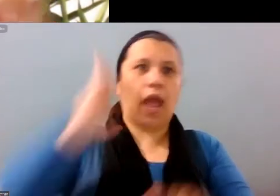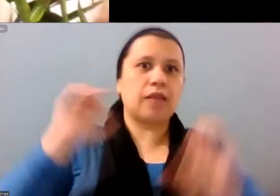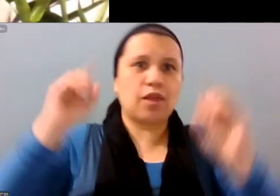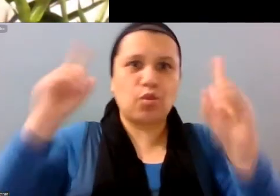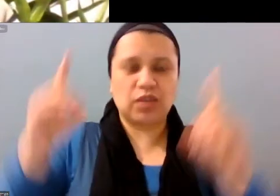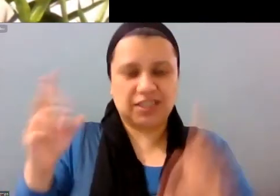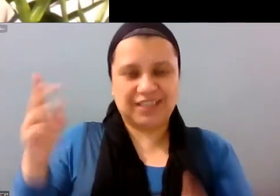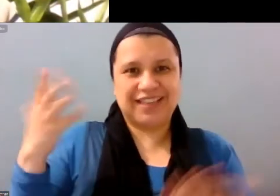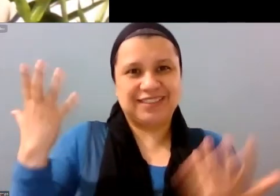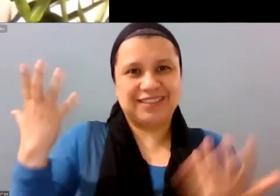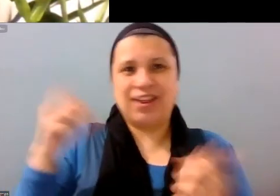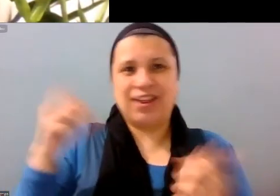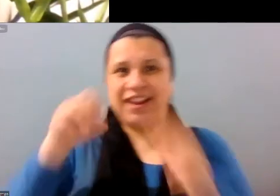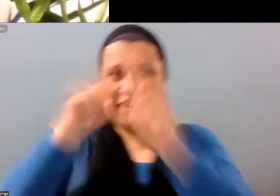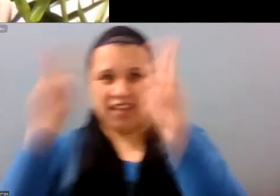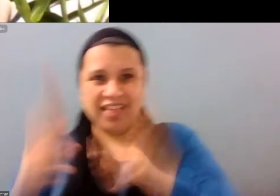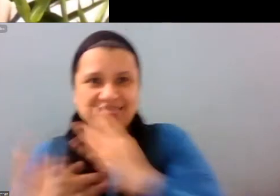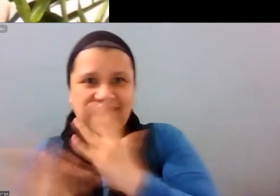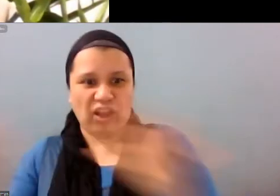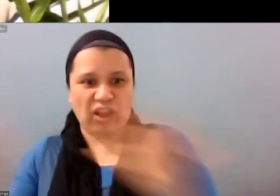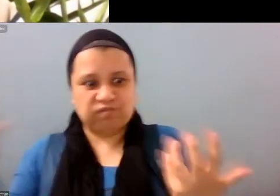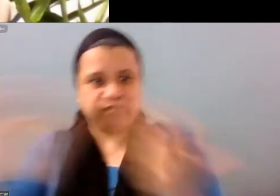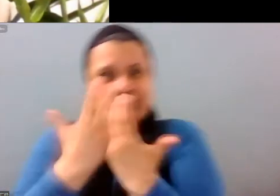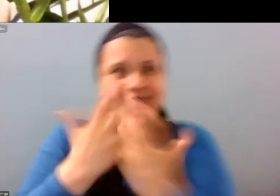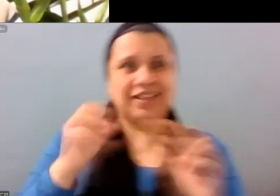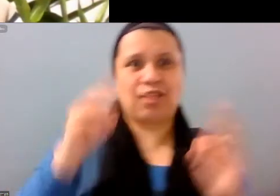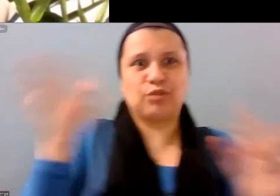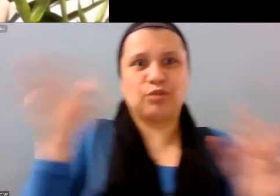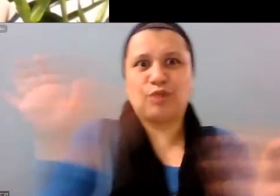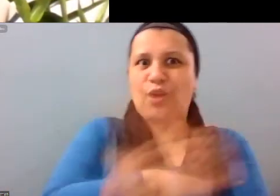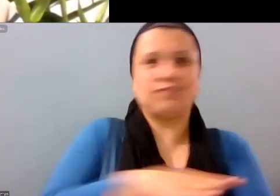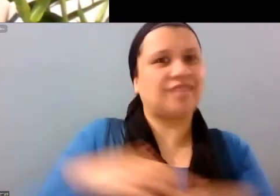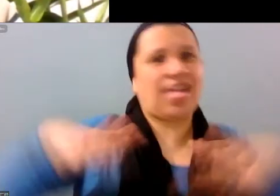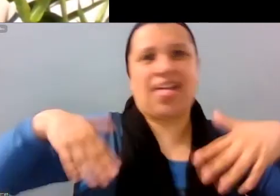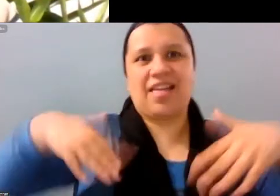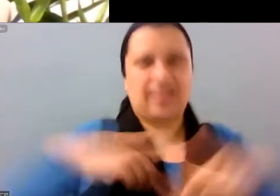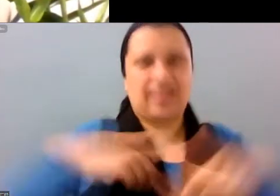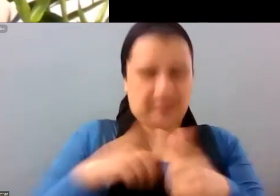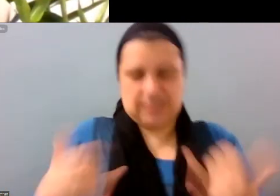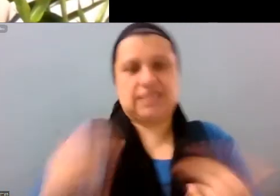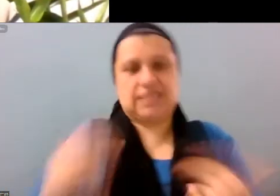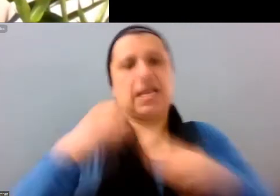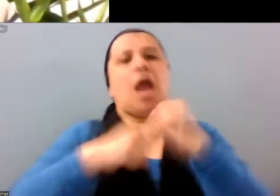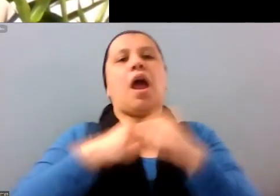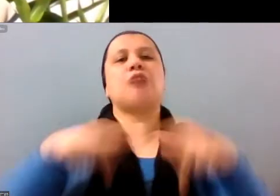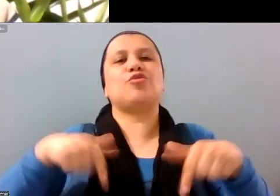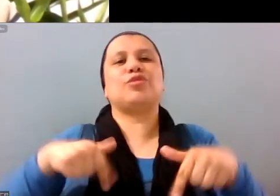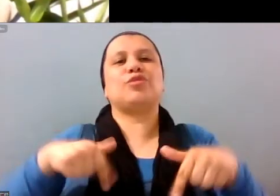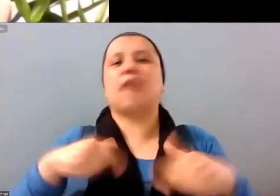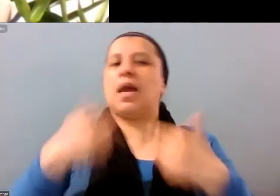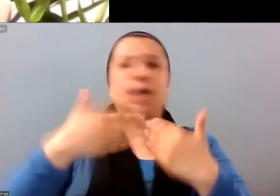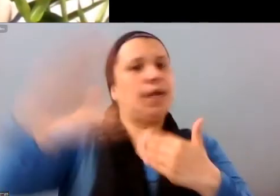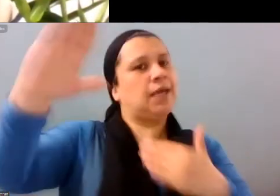su concepción yo creo que a partir de este año esto va a cambiar para siempre es decir